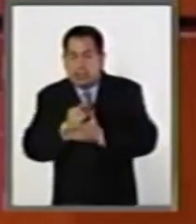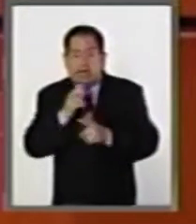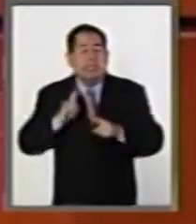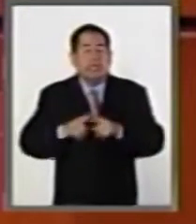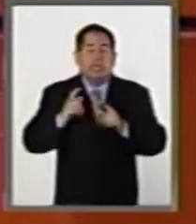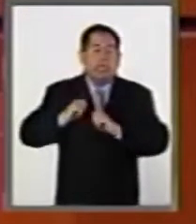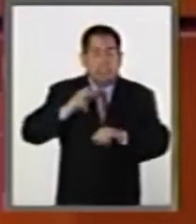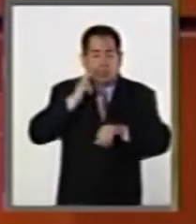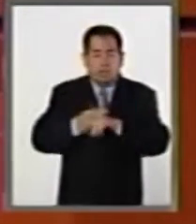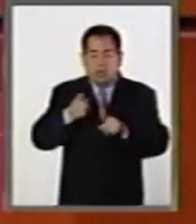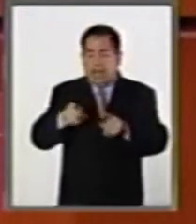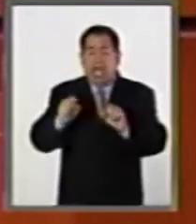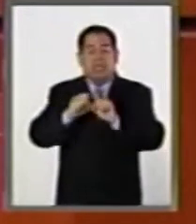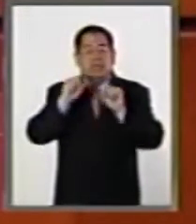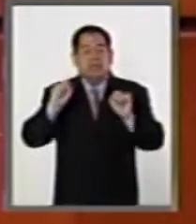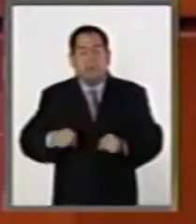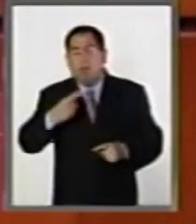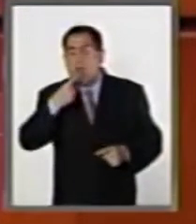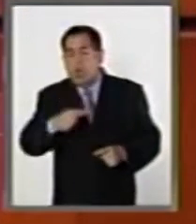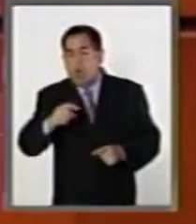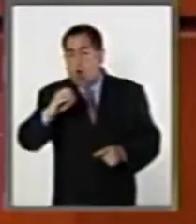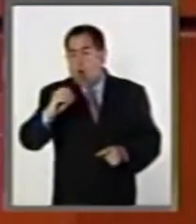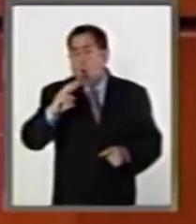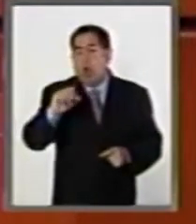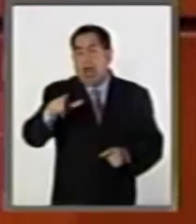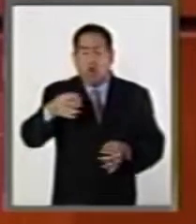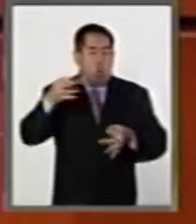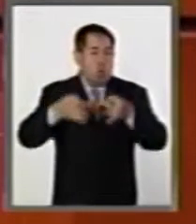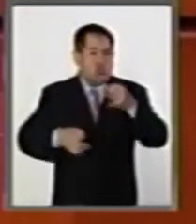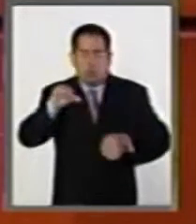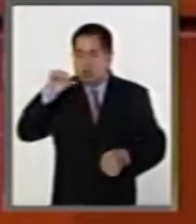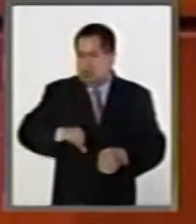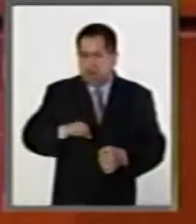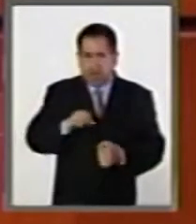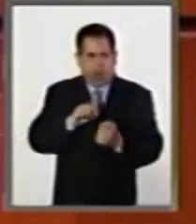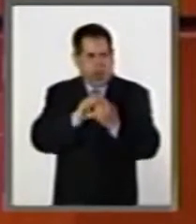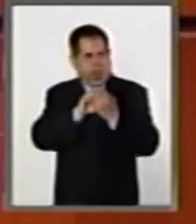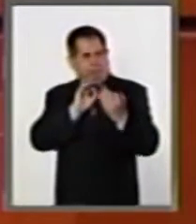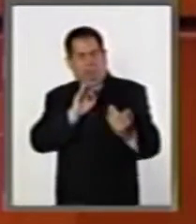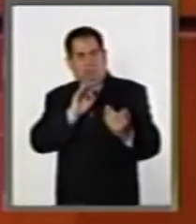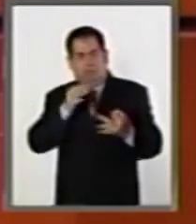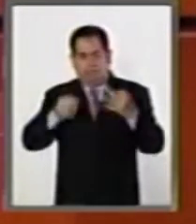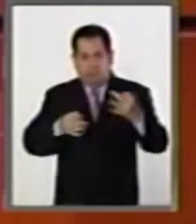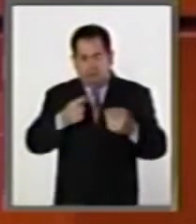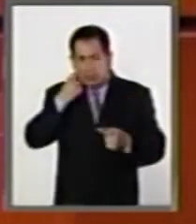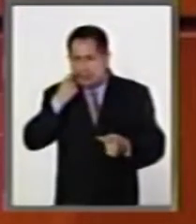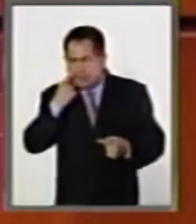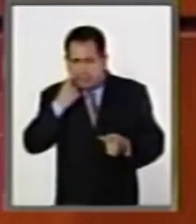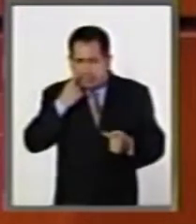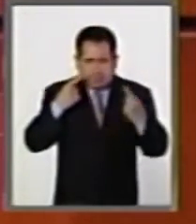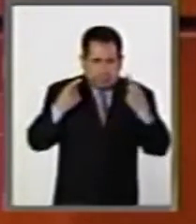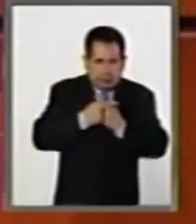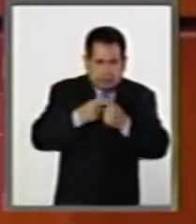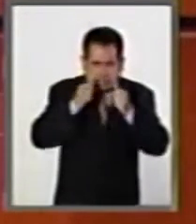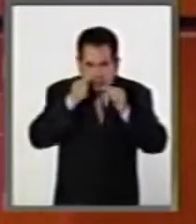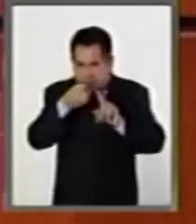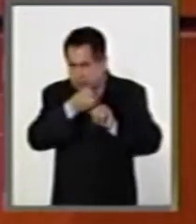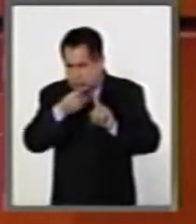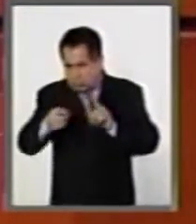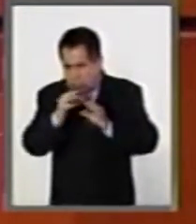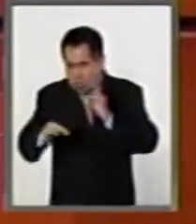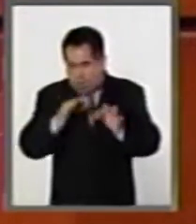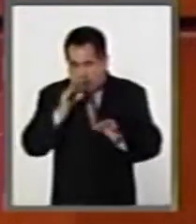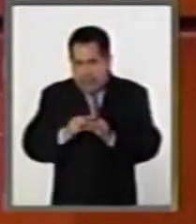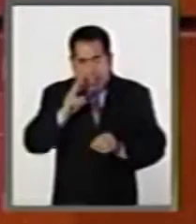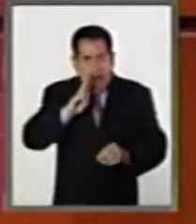sistema acusatorio y oral, y se regirán por los principios de contradicción, concentración, continuidad,